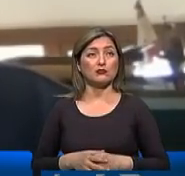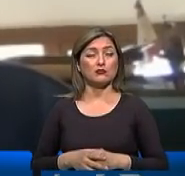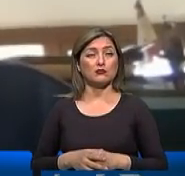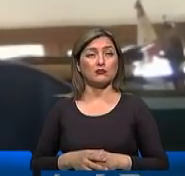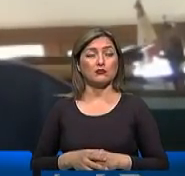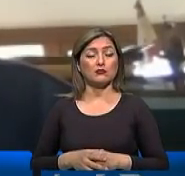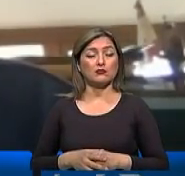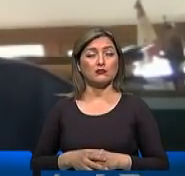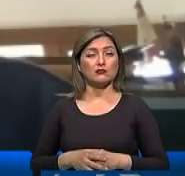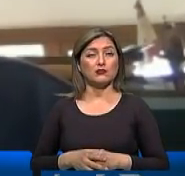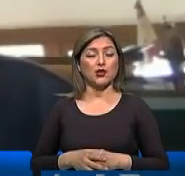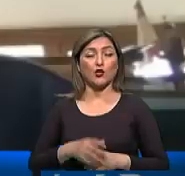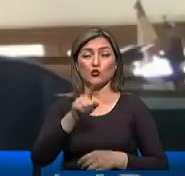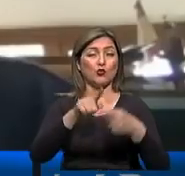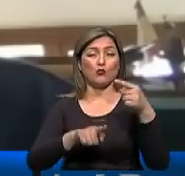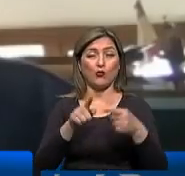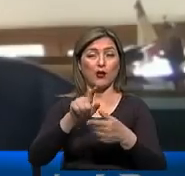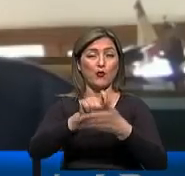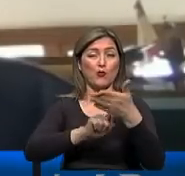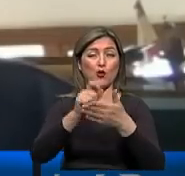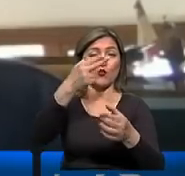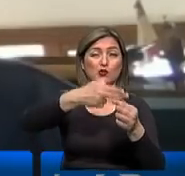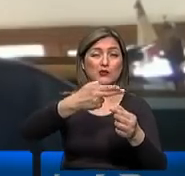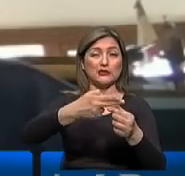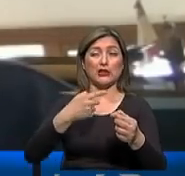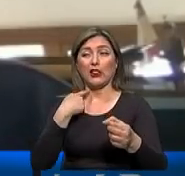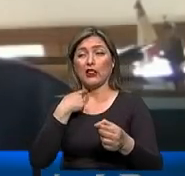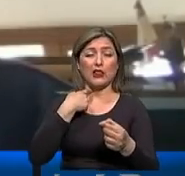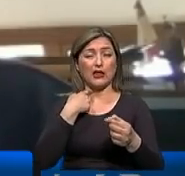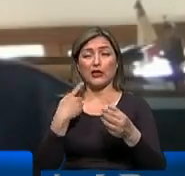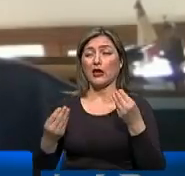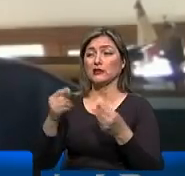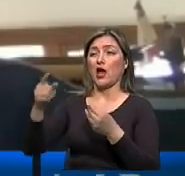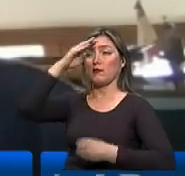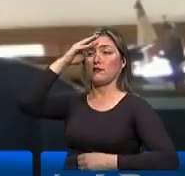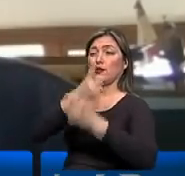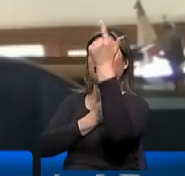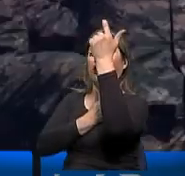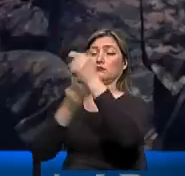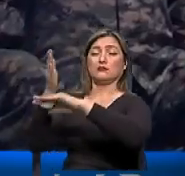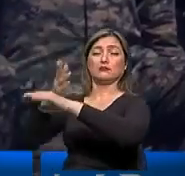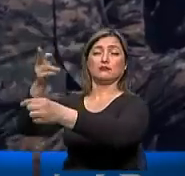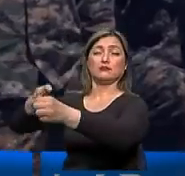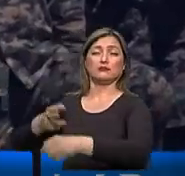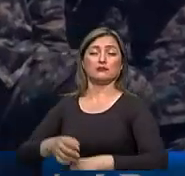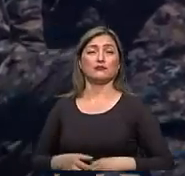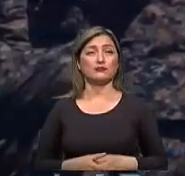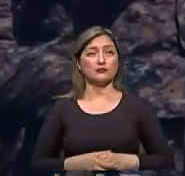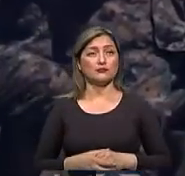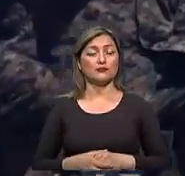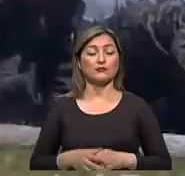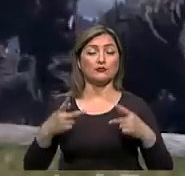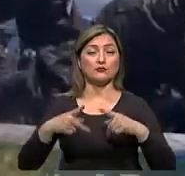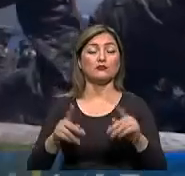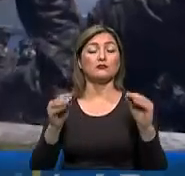cual todavía no tiene seguridad sobre el ingreso, pueda acceder a este tipo de premilitar. Esto podría